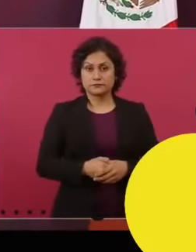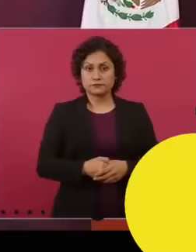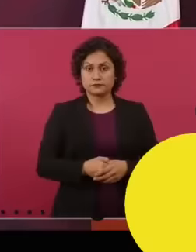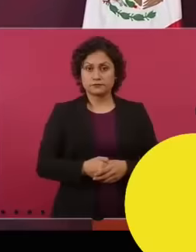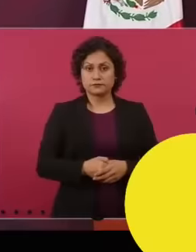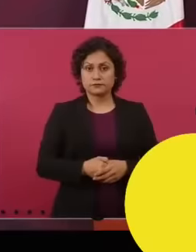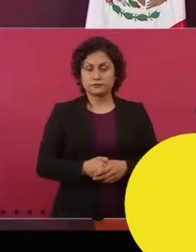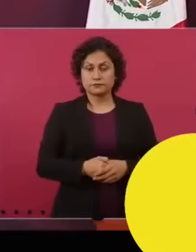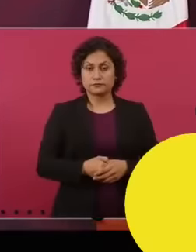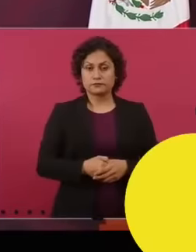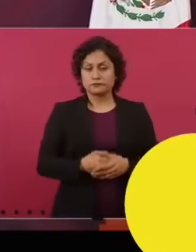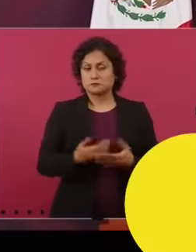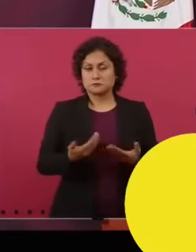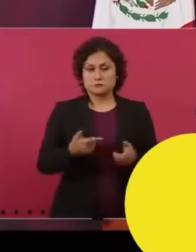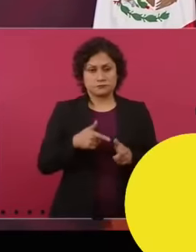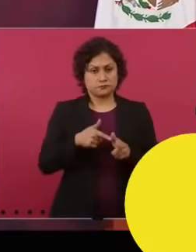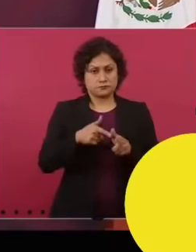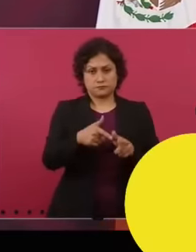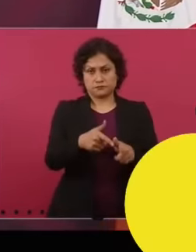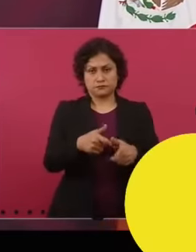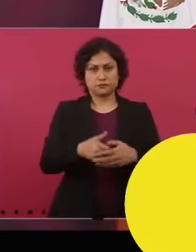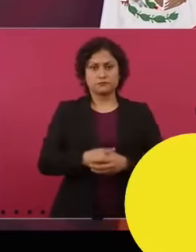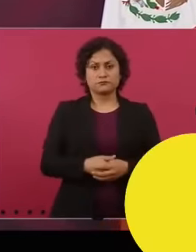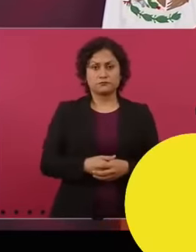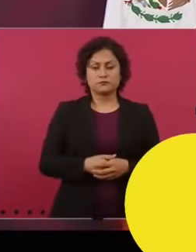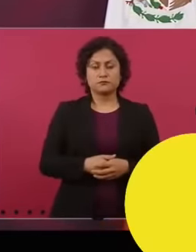y lo vamos a seguir haciendo.